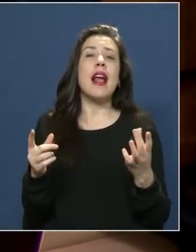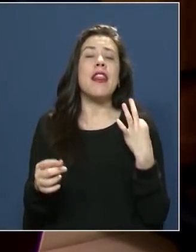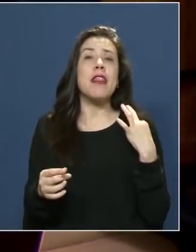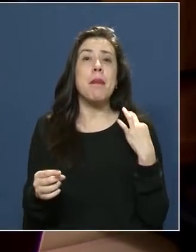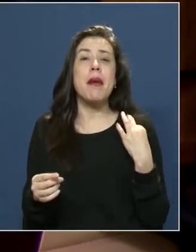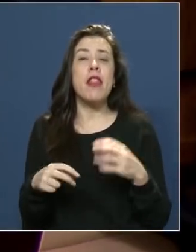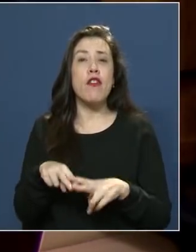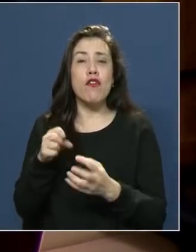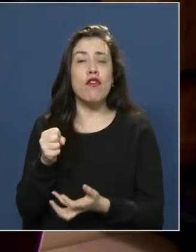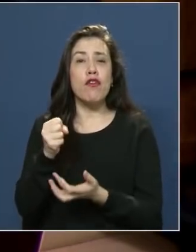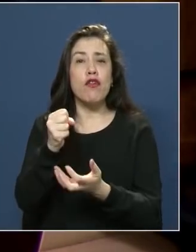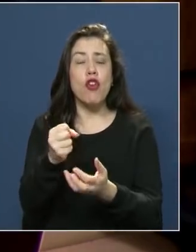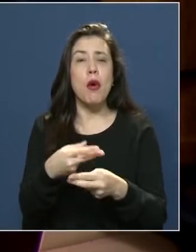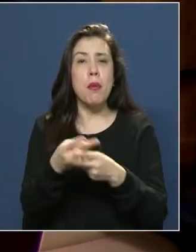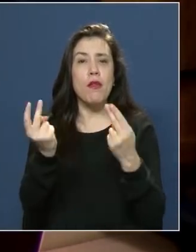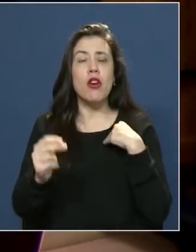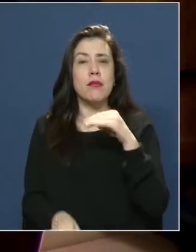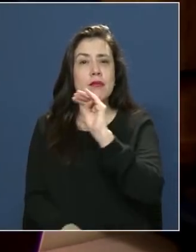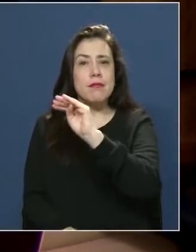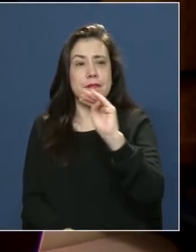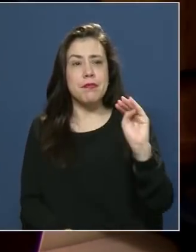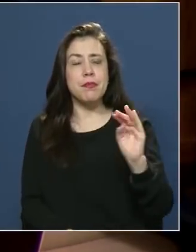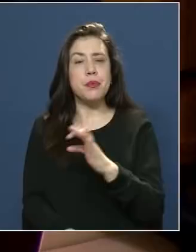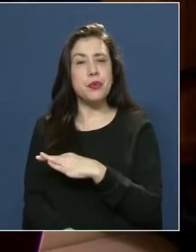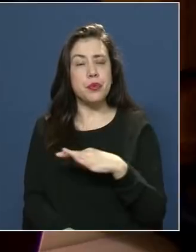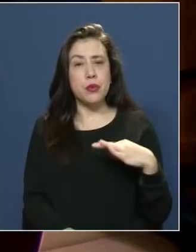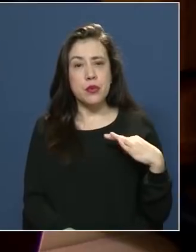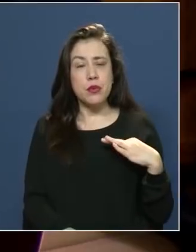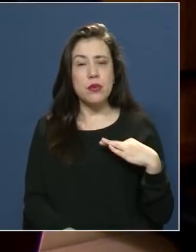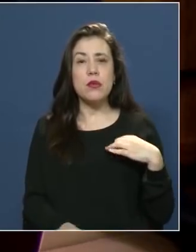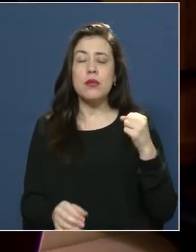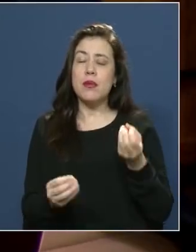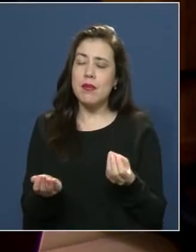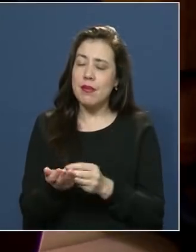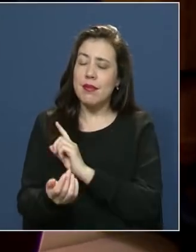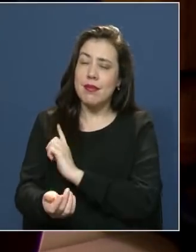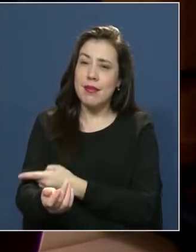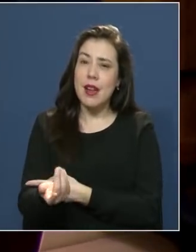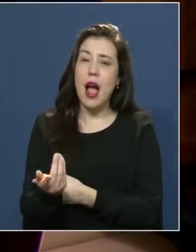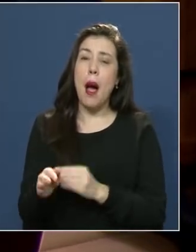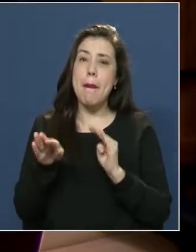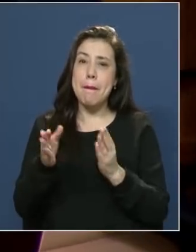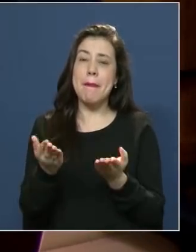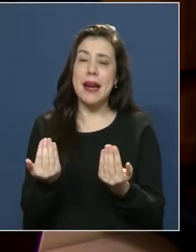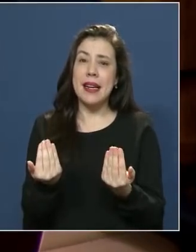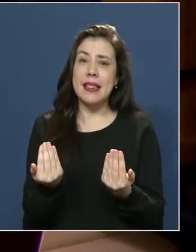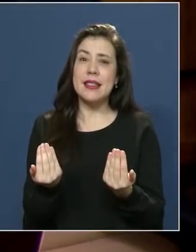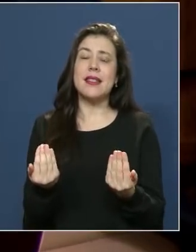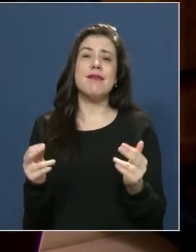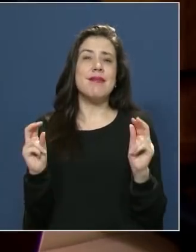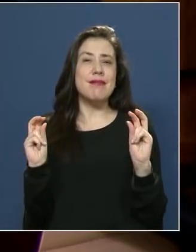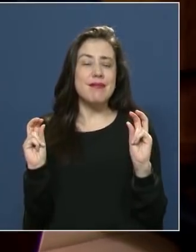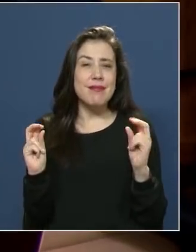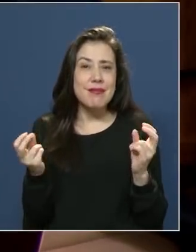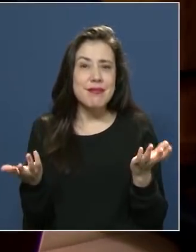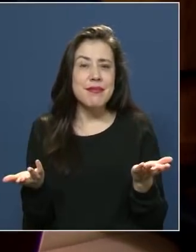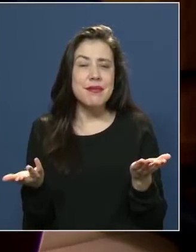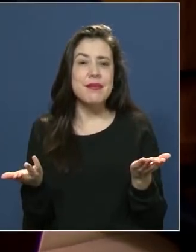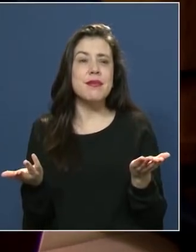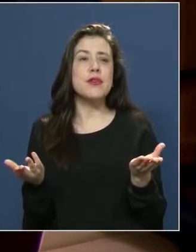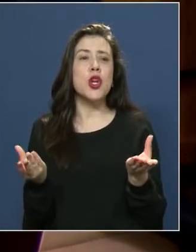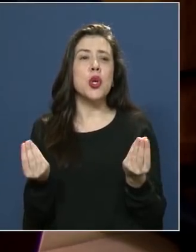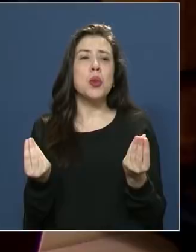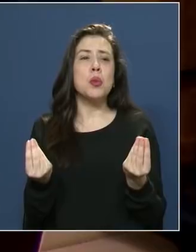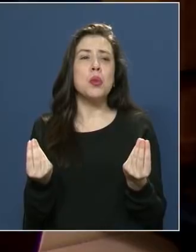públicos, y ahí también hacer un llamado al Ministerio a poder reforzar el apoyo que hoy día necesitan estos medios de comunicación, muchos de